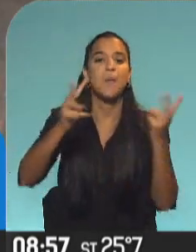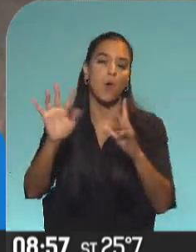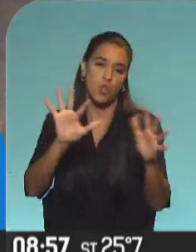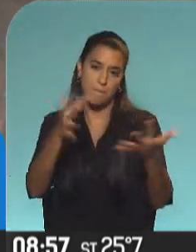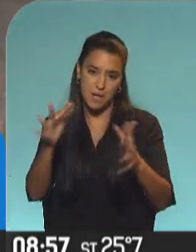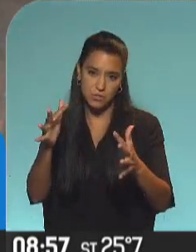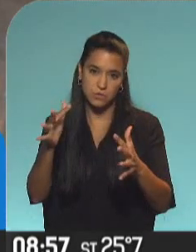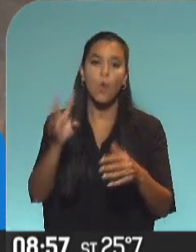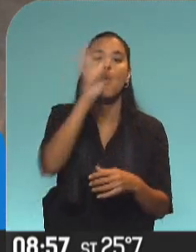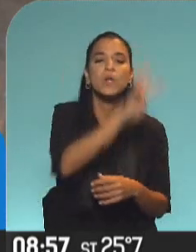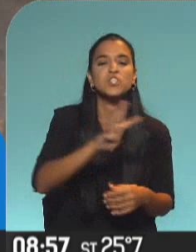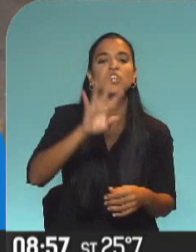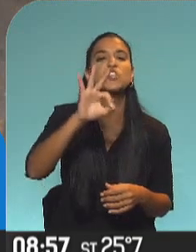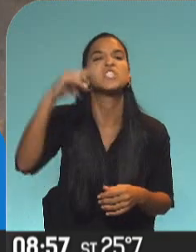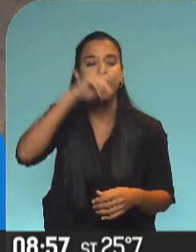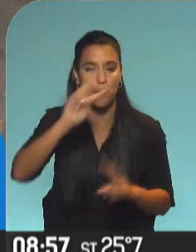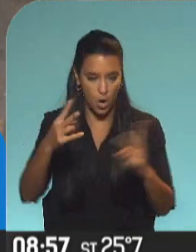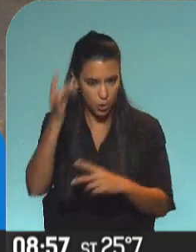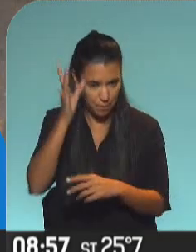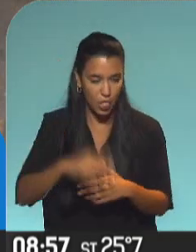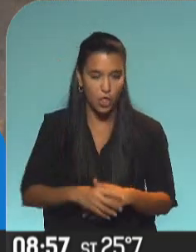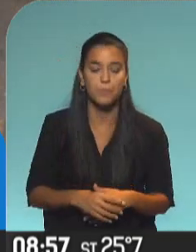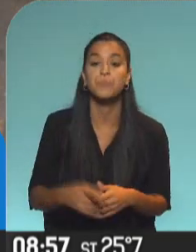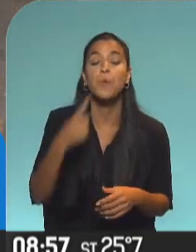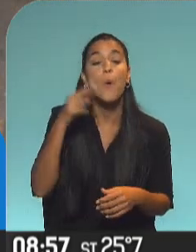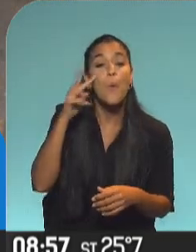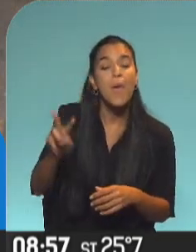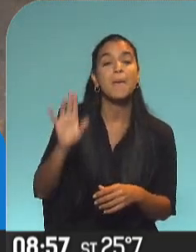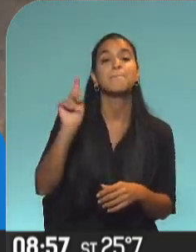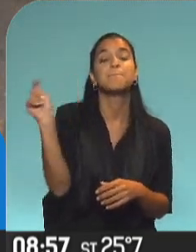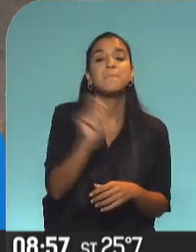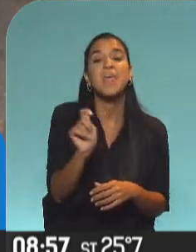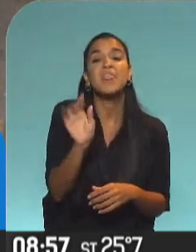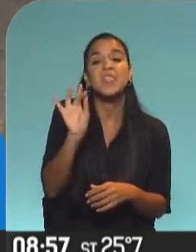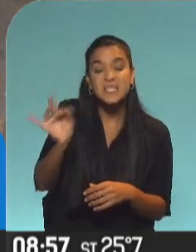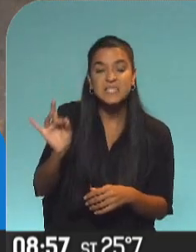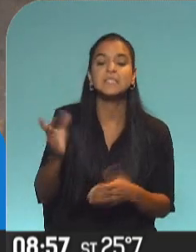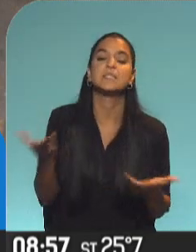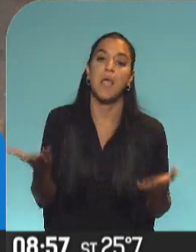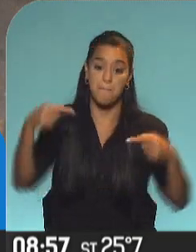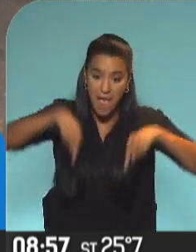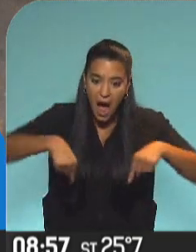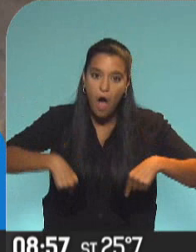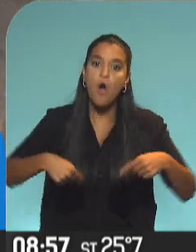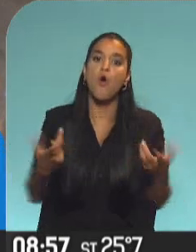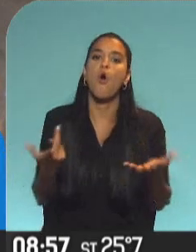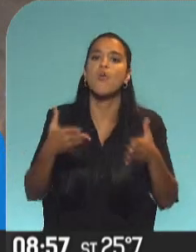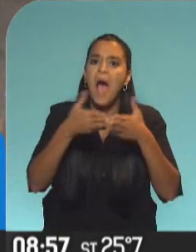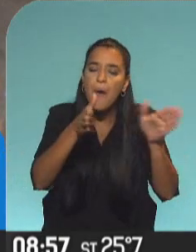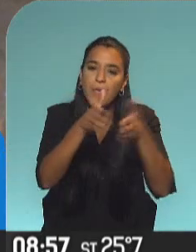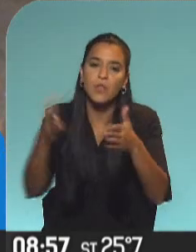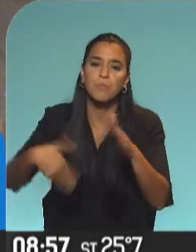perdón 407 muertos y cuando vuelve diciembre con una cuarentena ya mucho más abierta y demás volvemos a tener